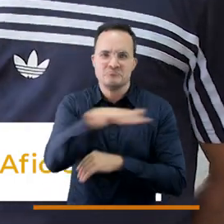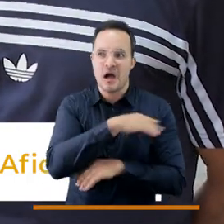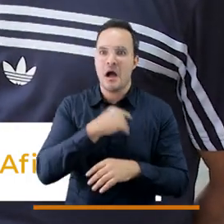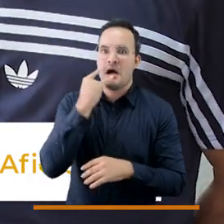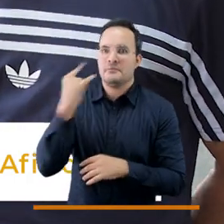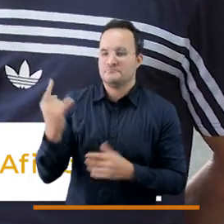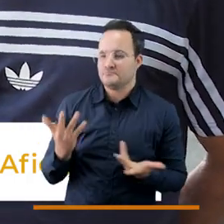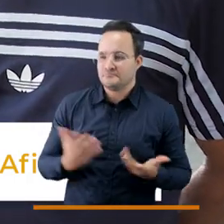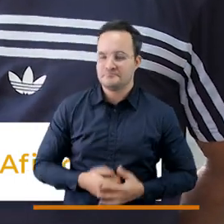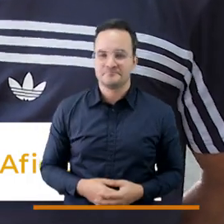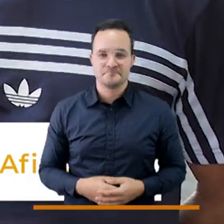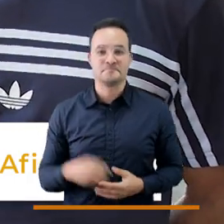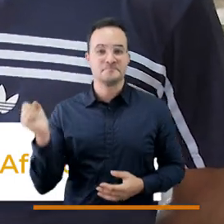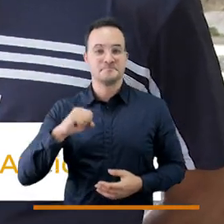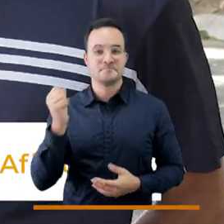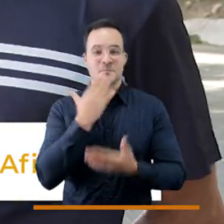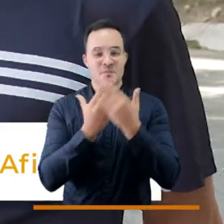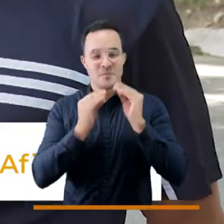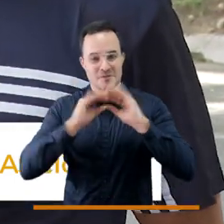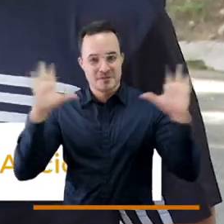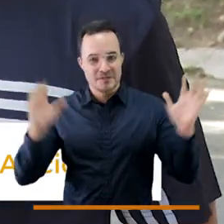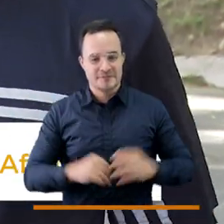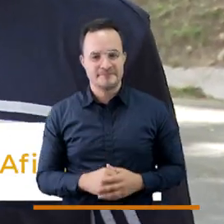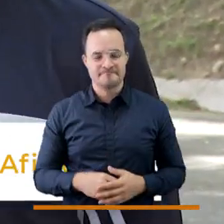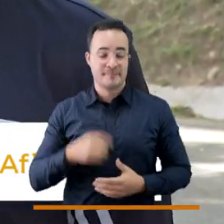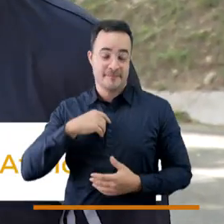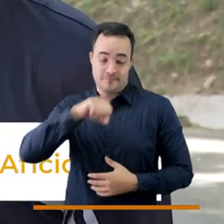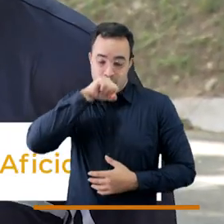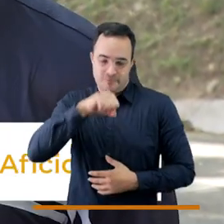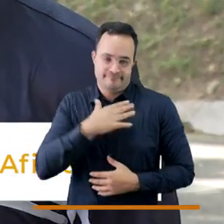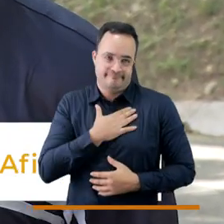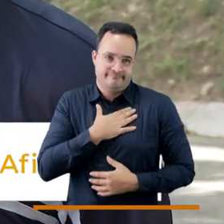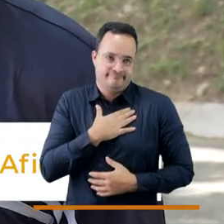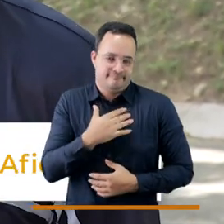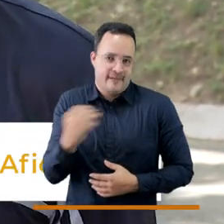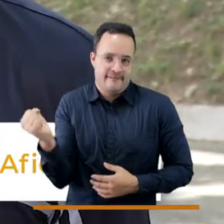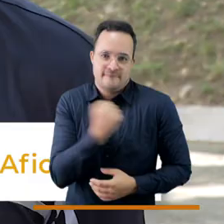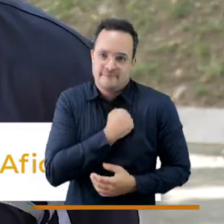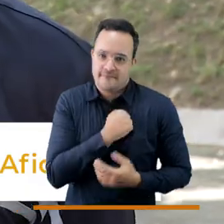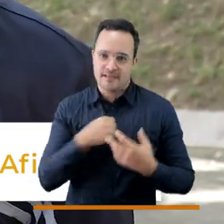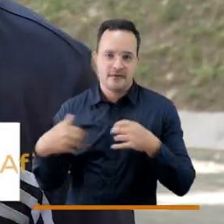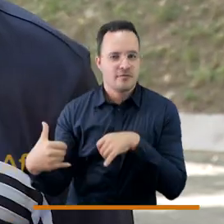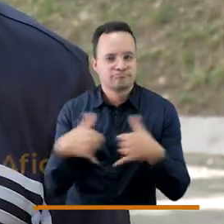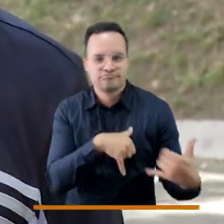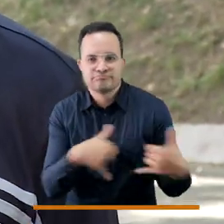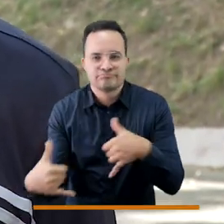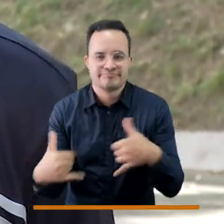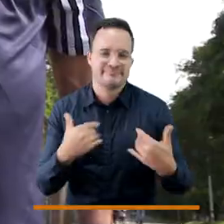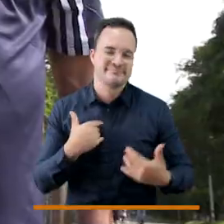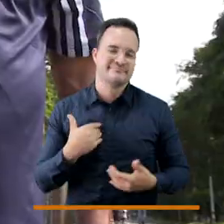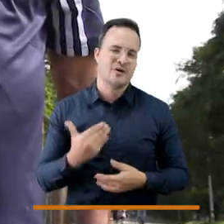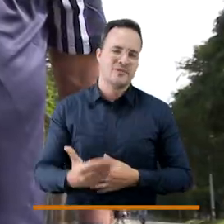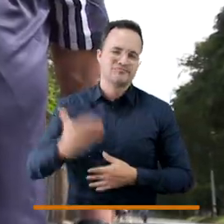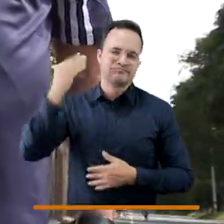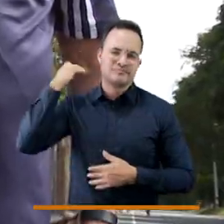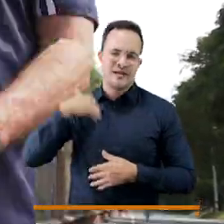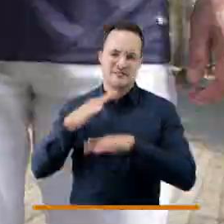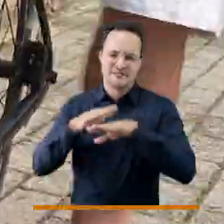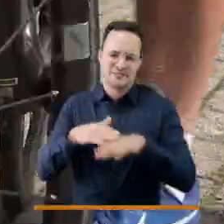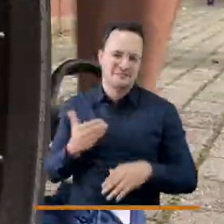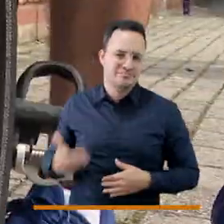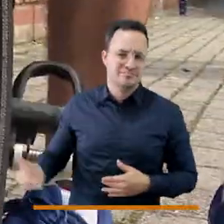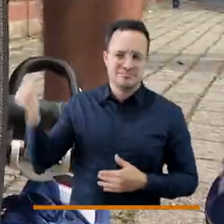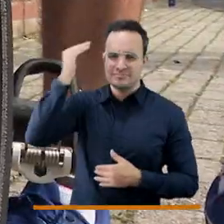días. Este hobby, esta pasión que es el ciclismo, pues viene, en mi caso, viene de toda la